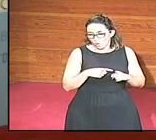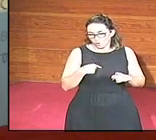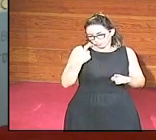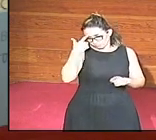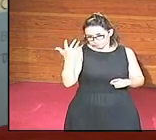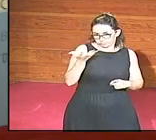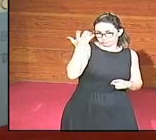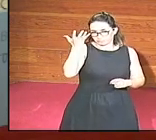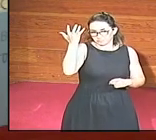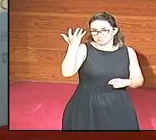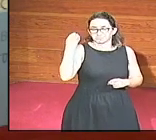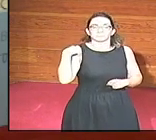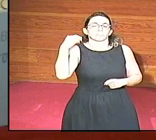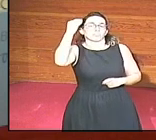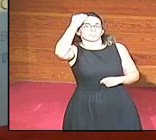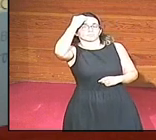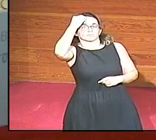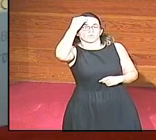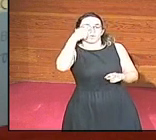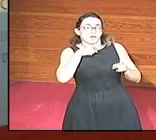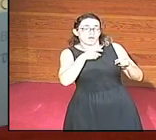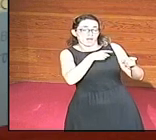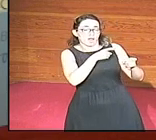en mi soberbia, quise entender este conflicto